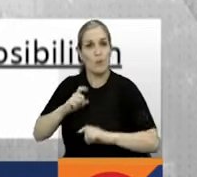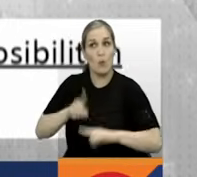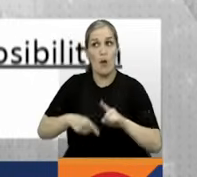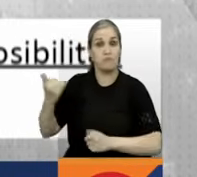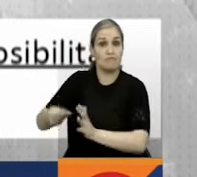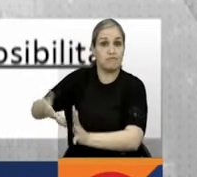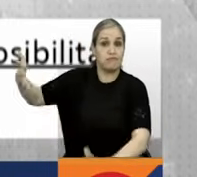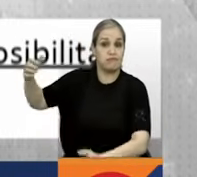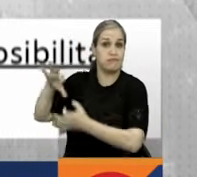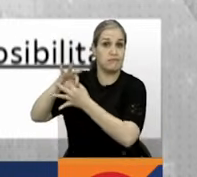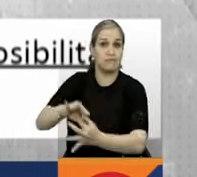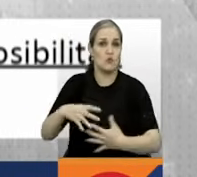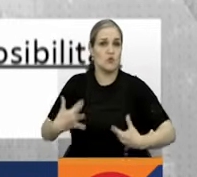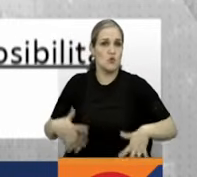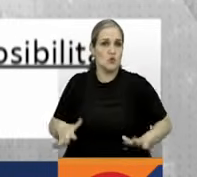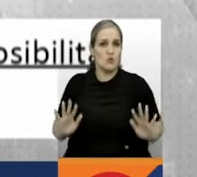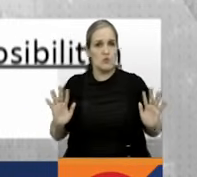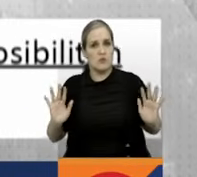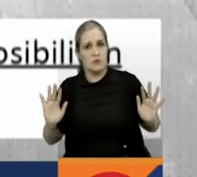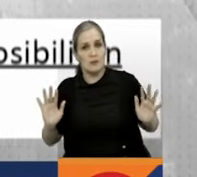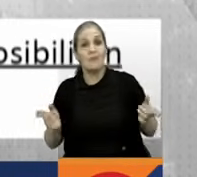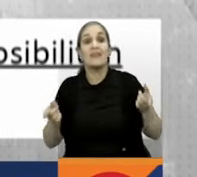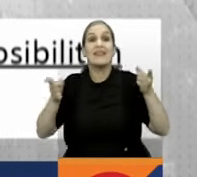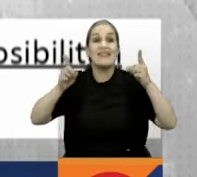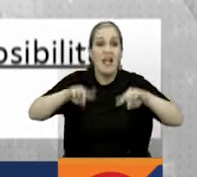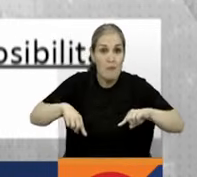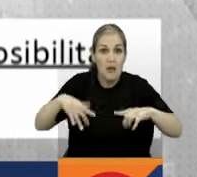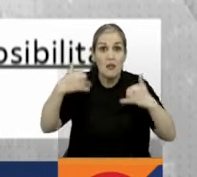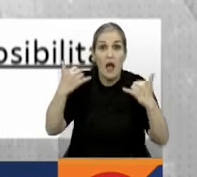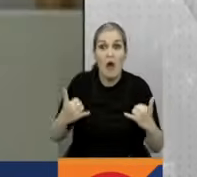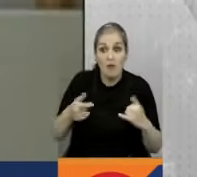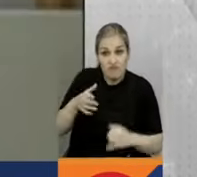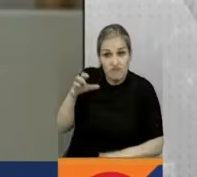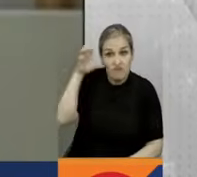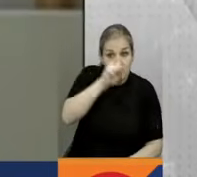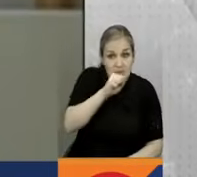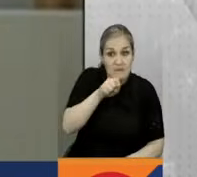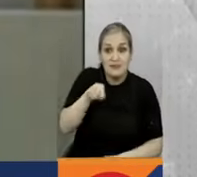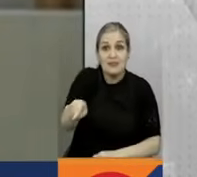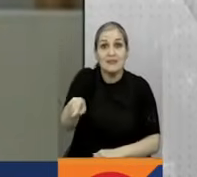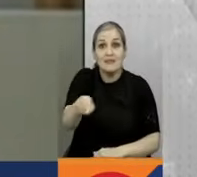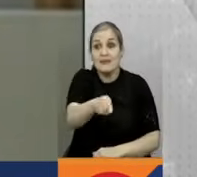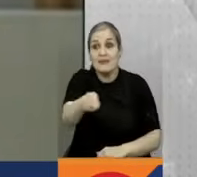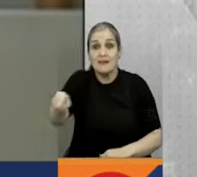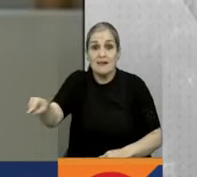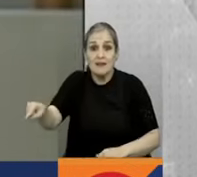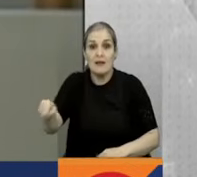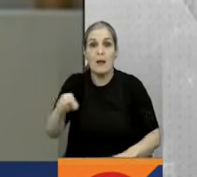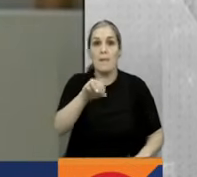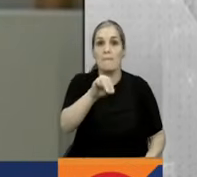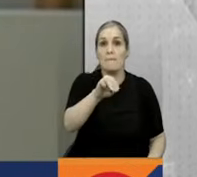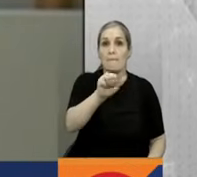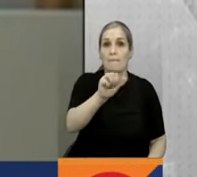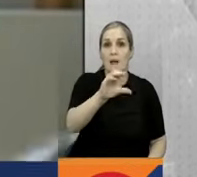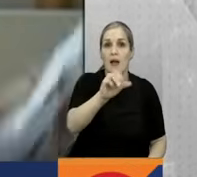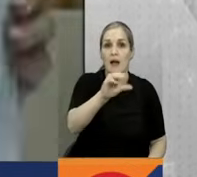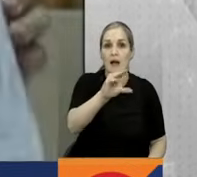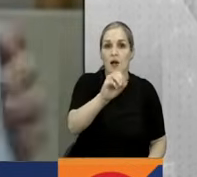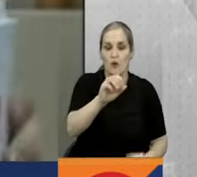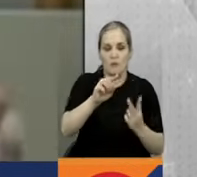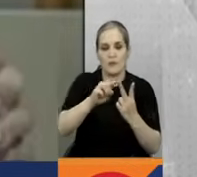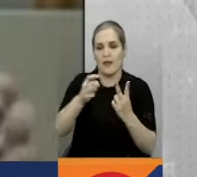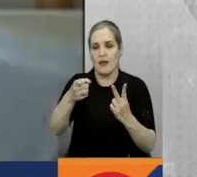mismo documento destaca que en la búsqueda de afectar a la organización criminal se encontraron que alias Macaco, alias